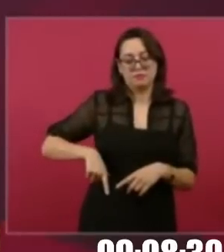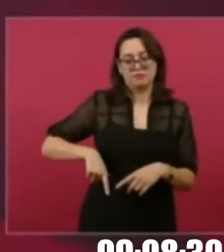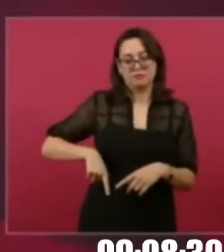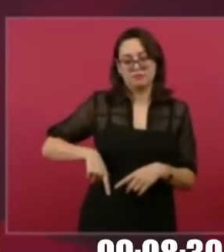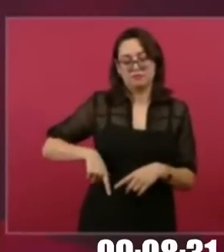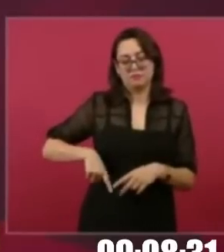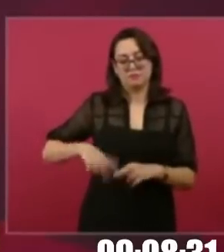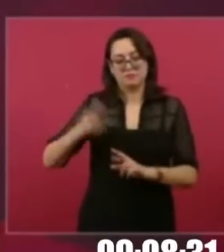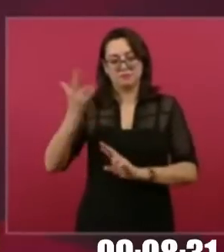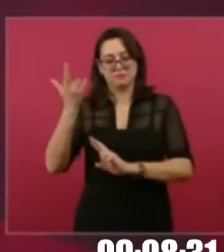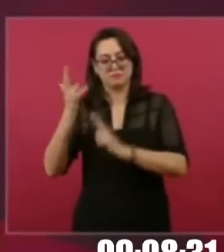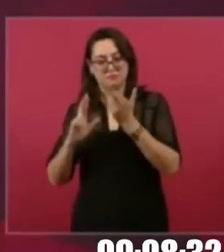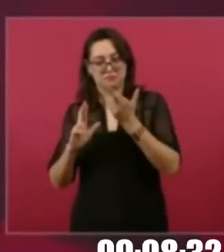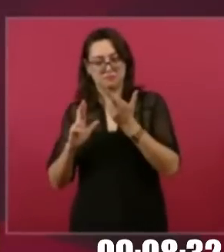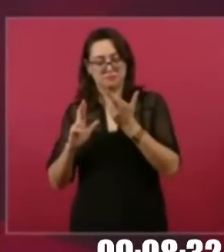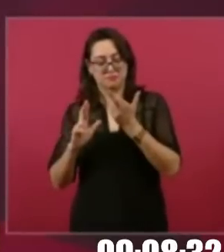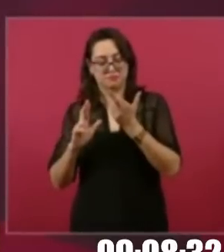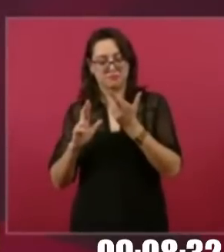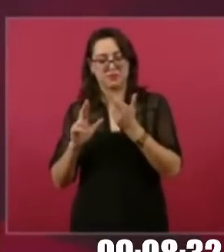de Lenin